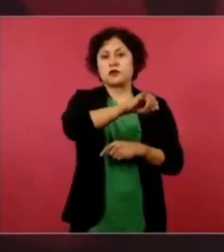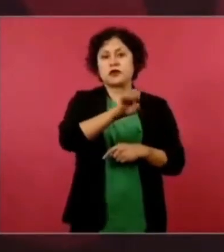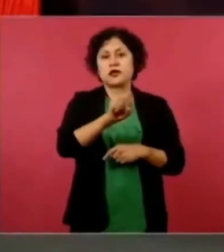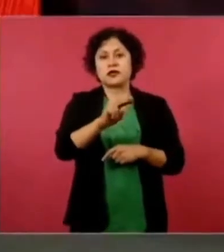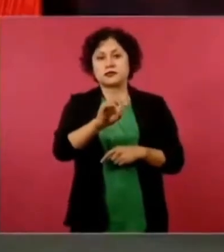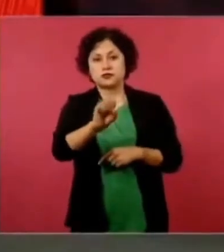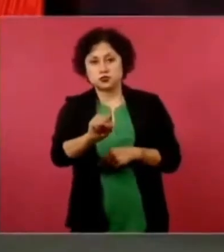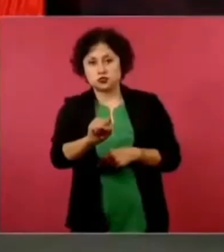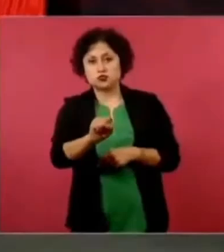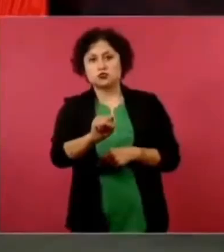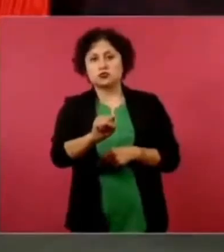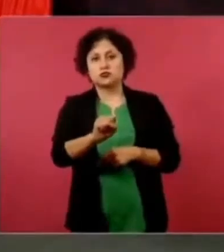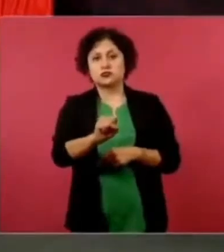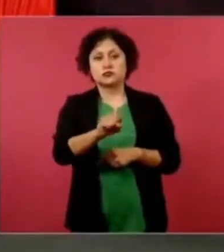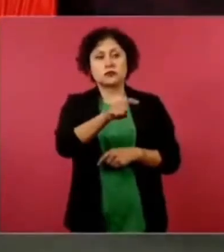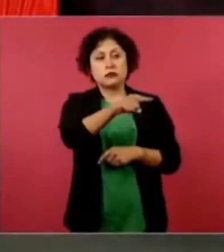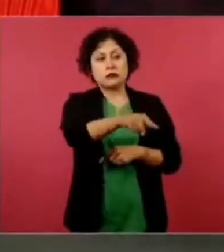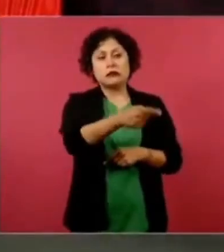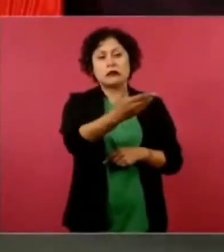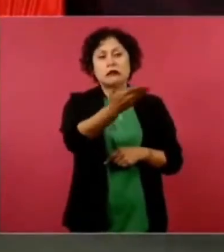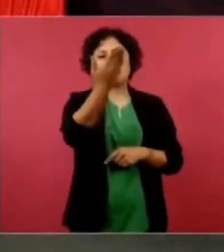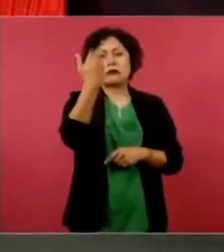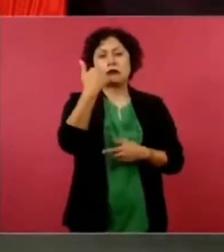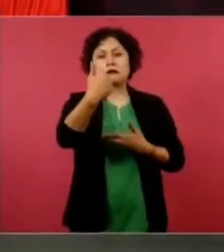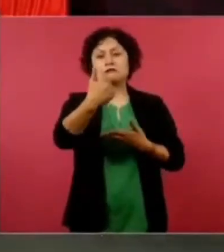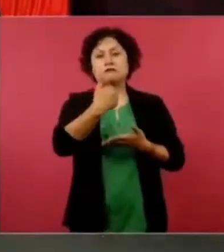estuvo en mi casa en Tabasco,